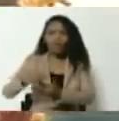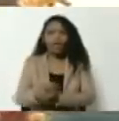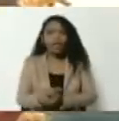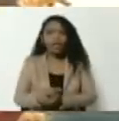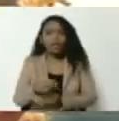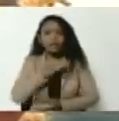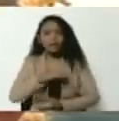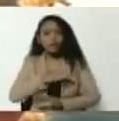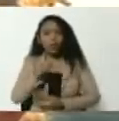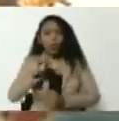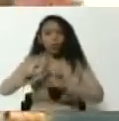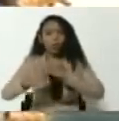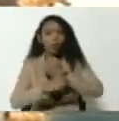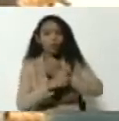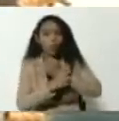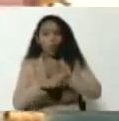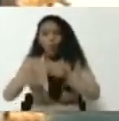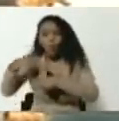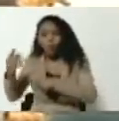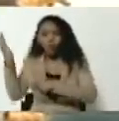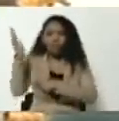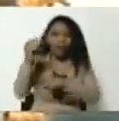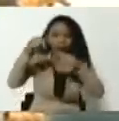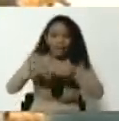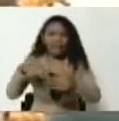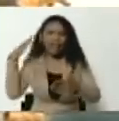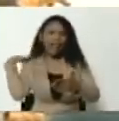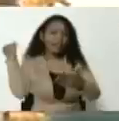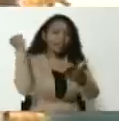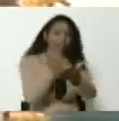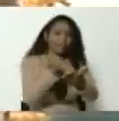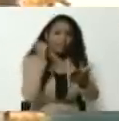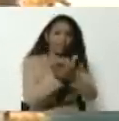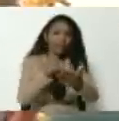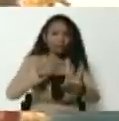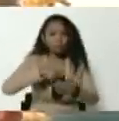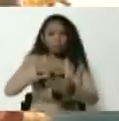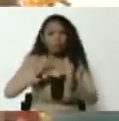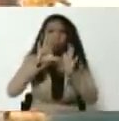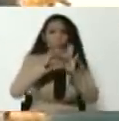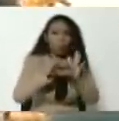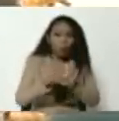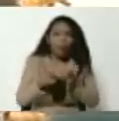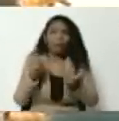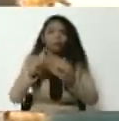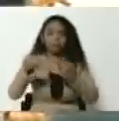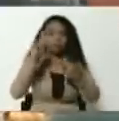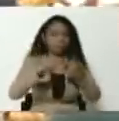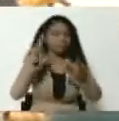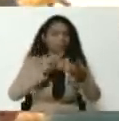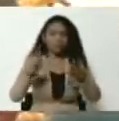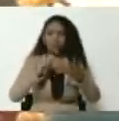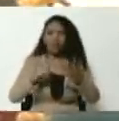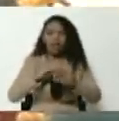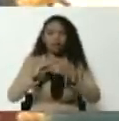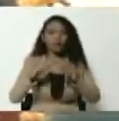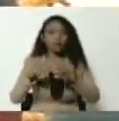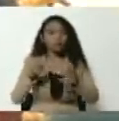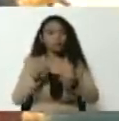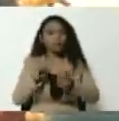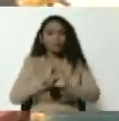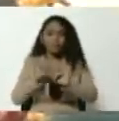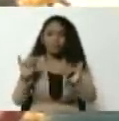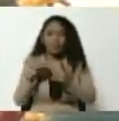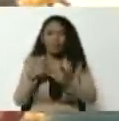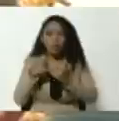señor llamado Jordan Goodrow para venir aquí a asesinar, venir aquí a robar, venir aquí en última instancia a disolver los